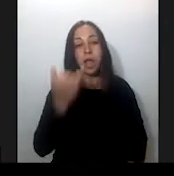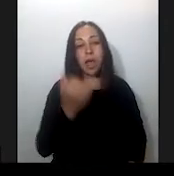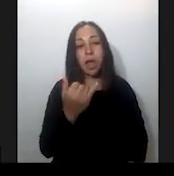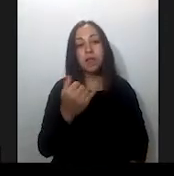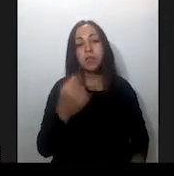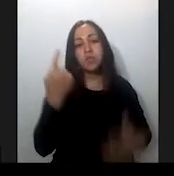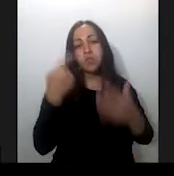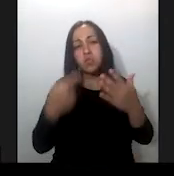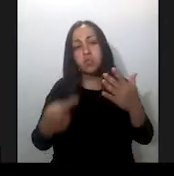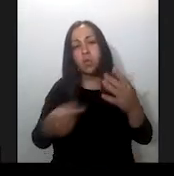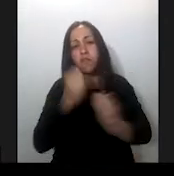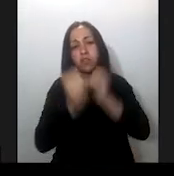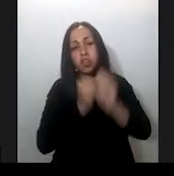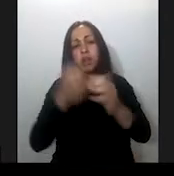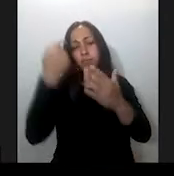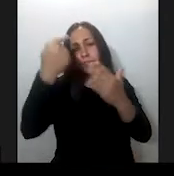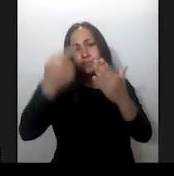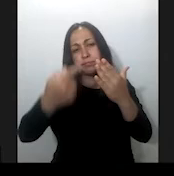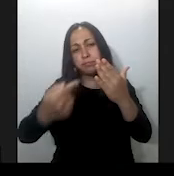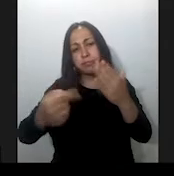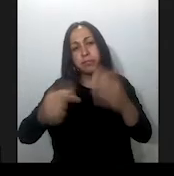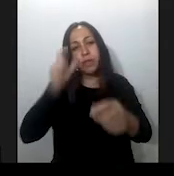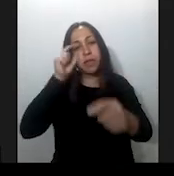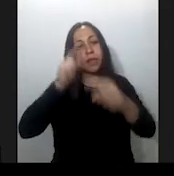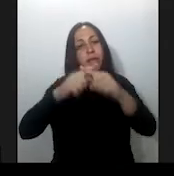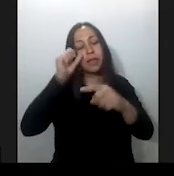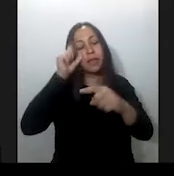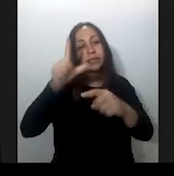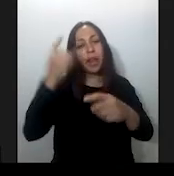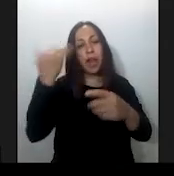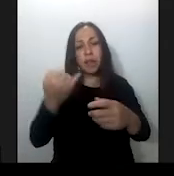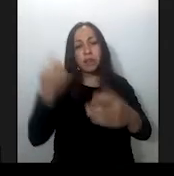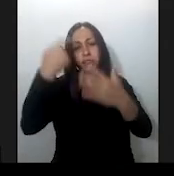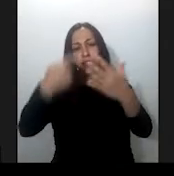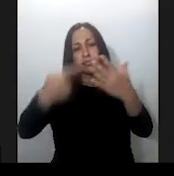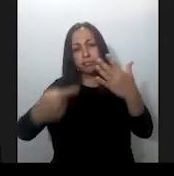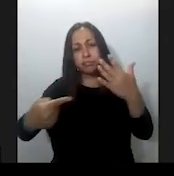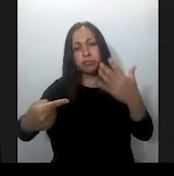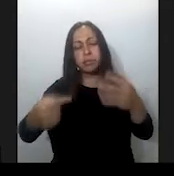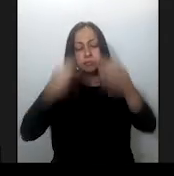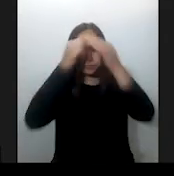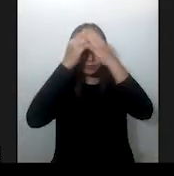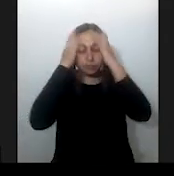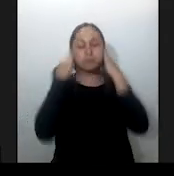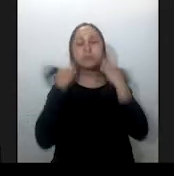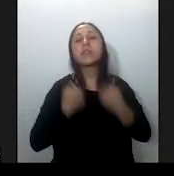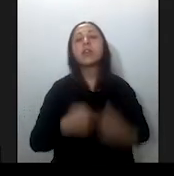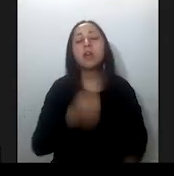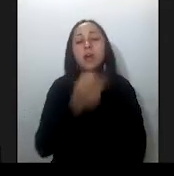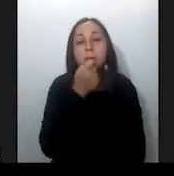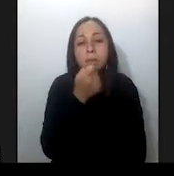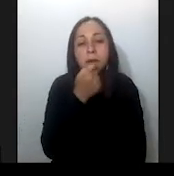Existen muchísimas funciones en Excel, un montón, un montón. Por